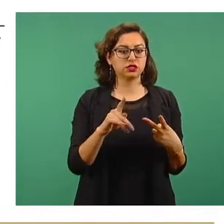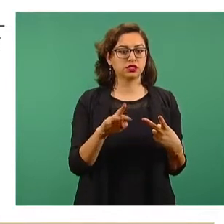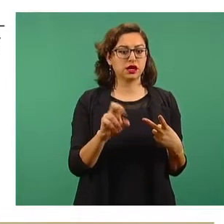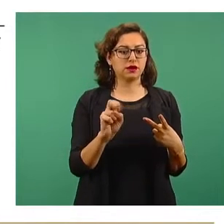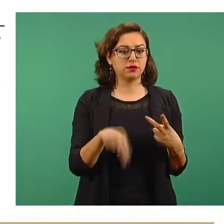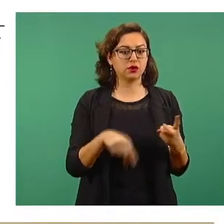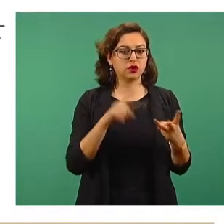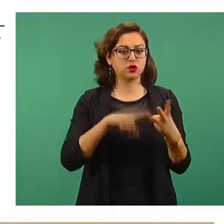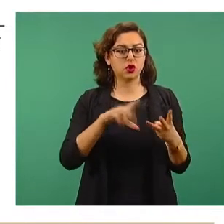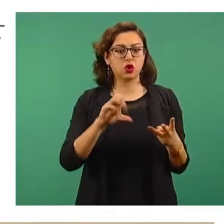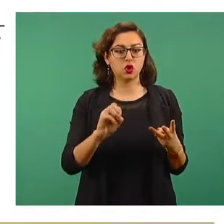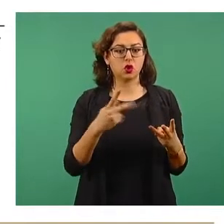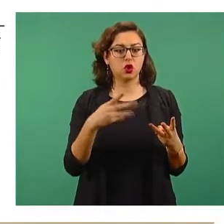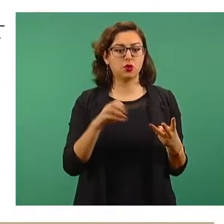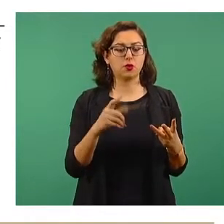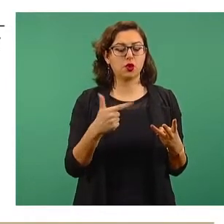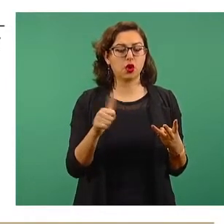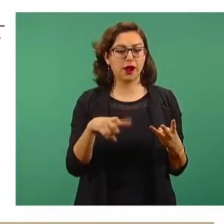mientras que